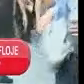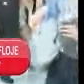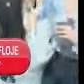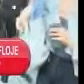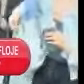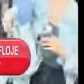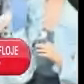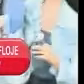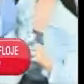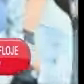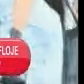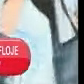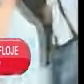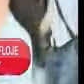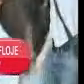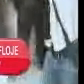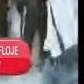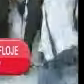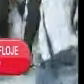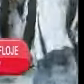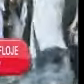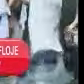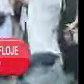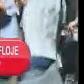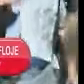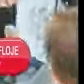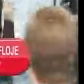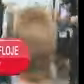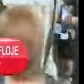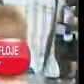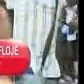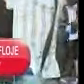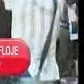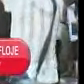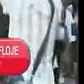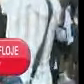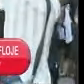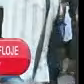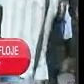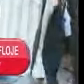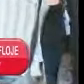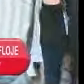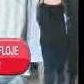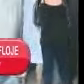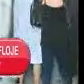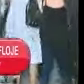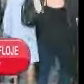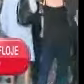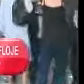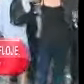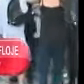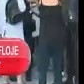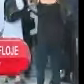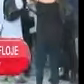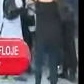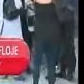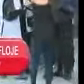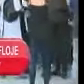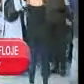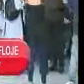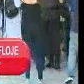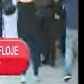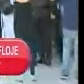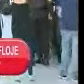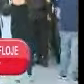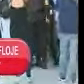termina reflejando una política donde, si las cosas pueden pasar, pasan, ¿no? Y a esto agrego la cuestión social. Yo veo que es